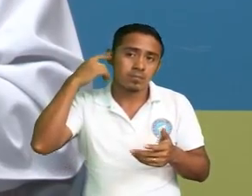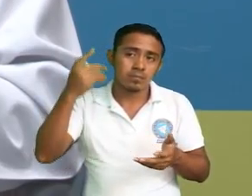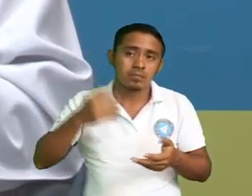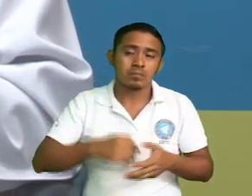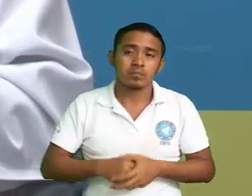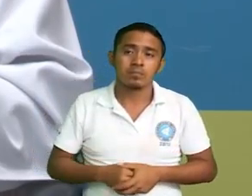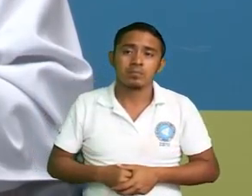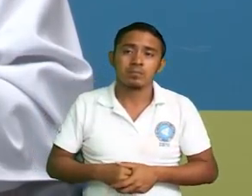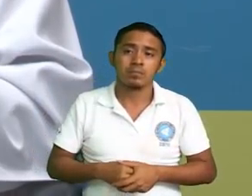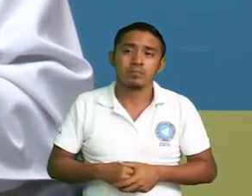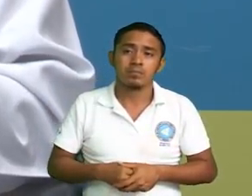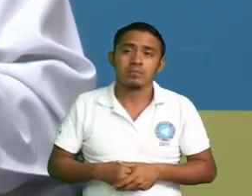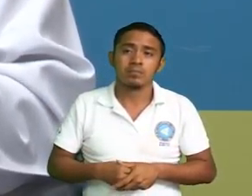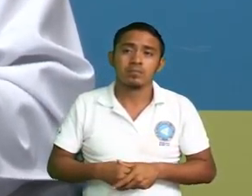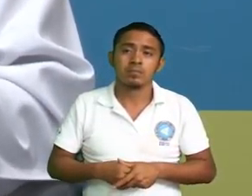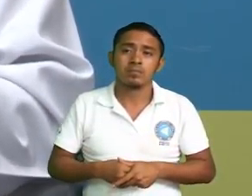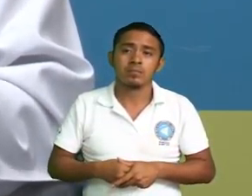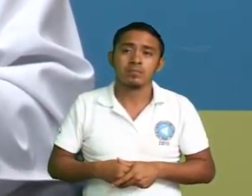¿ves? Pero